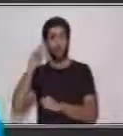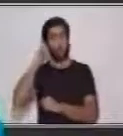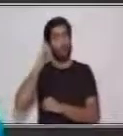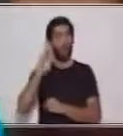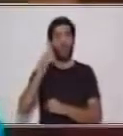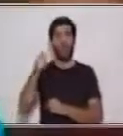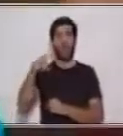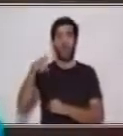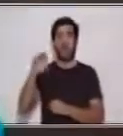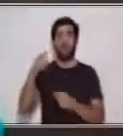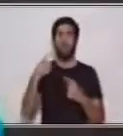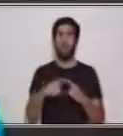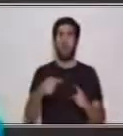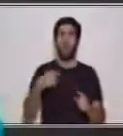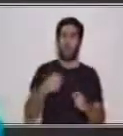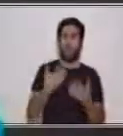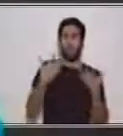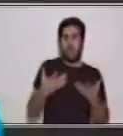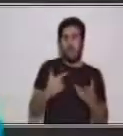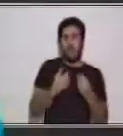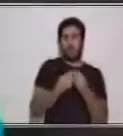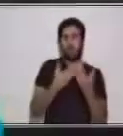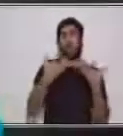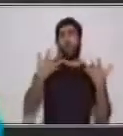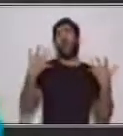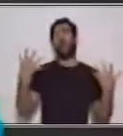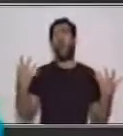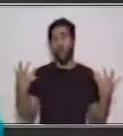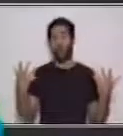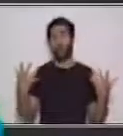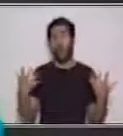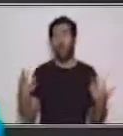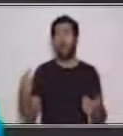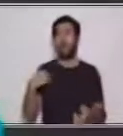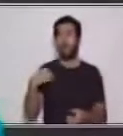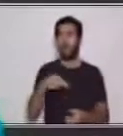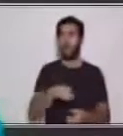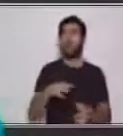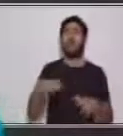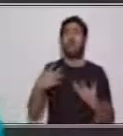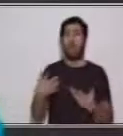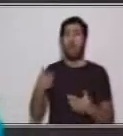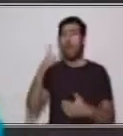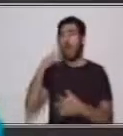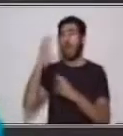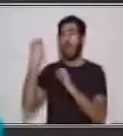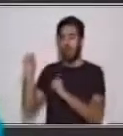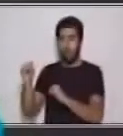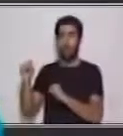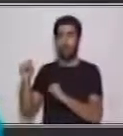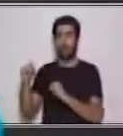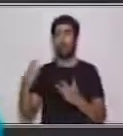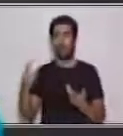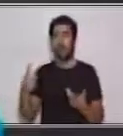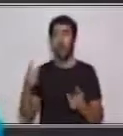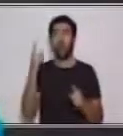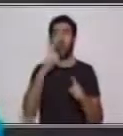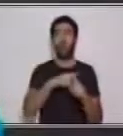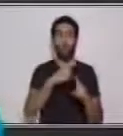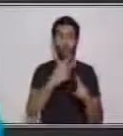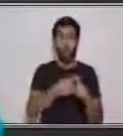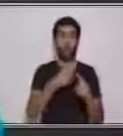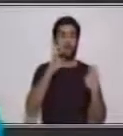un número muy, pero muy grande. Tomemos en cuenta lo siguiente: para medir el peso de objetos grandes